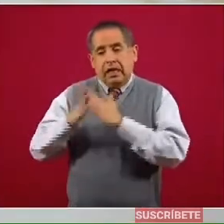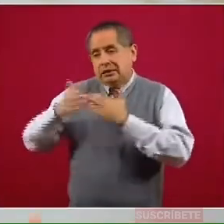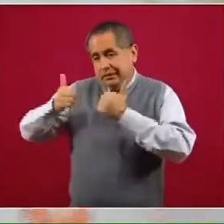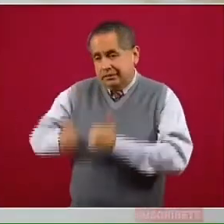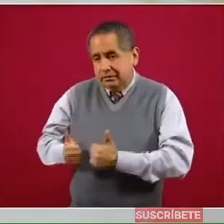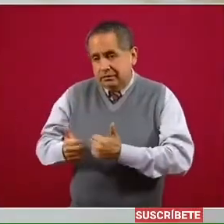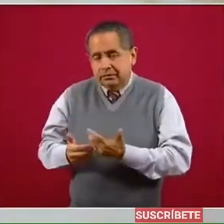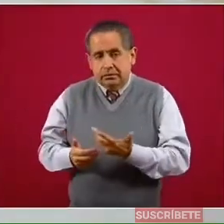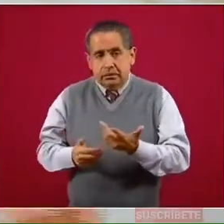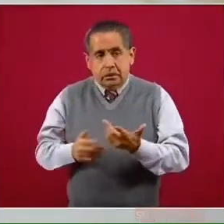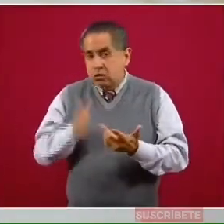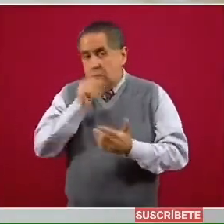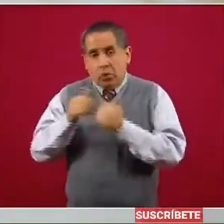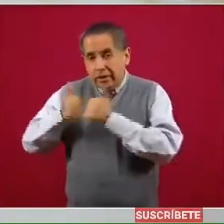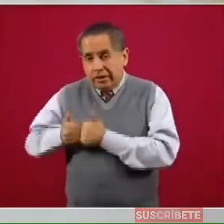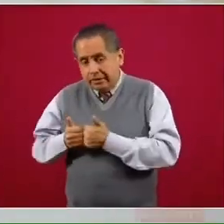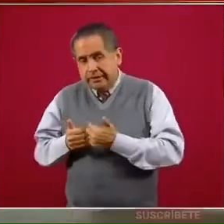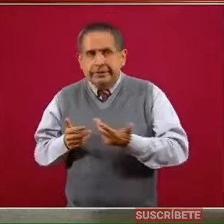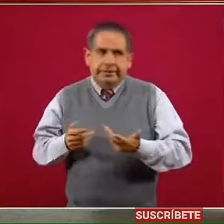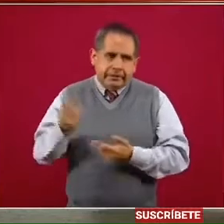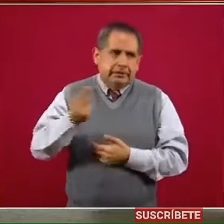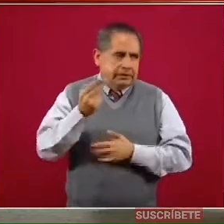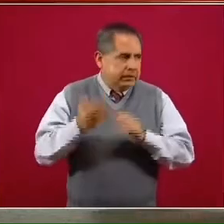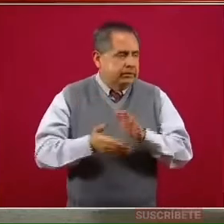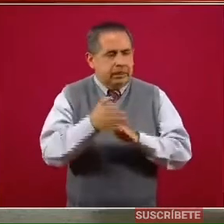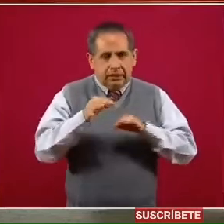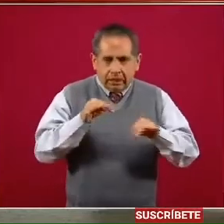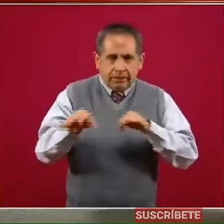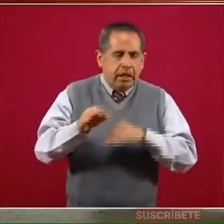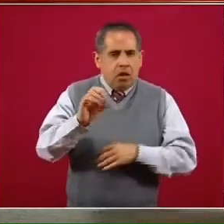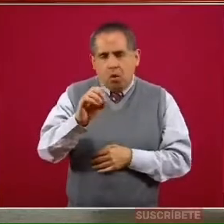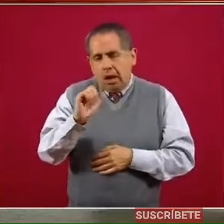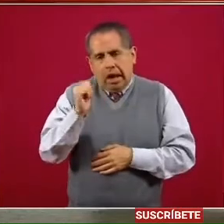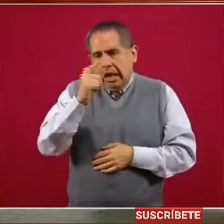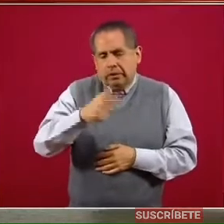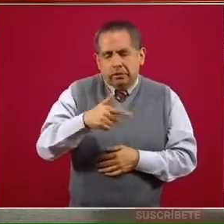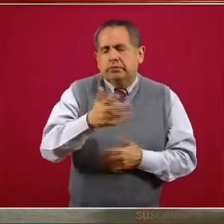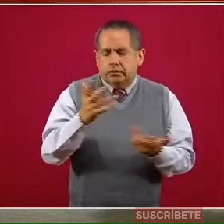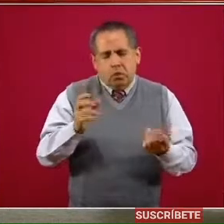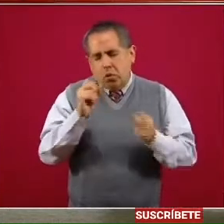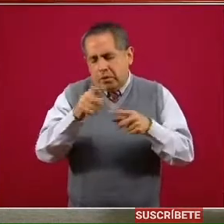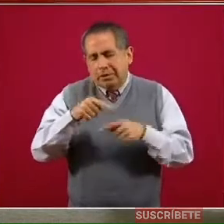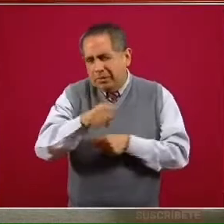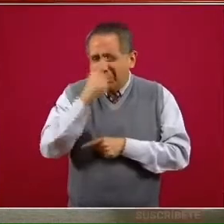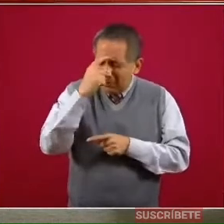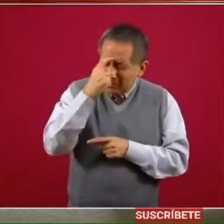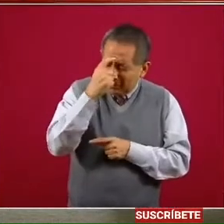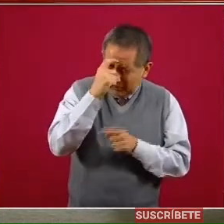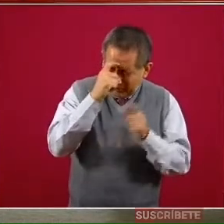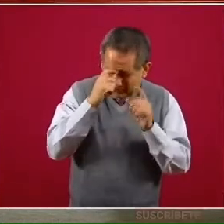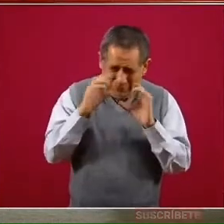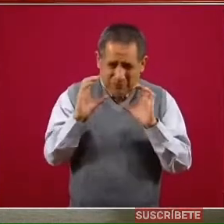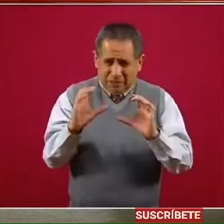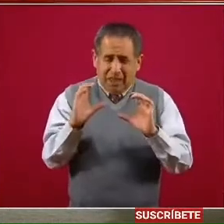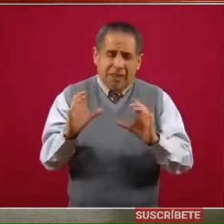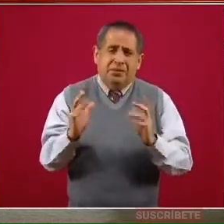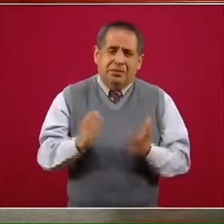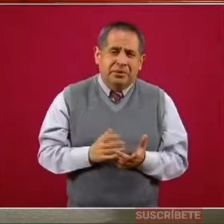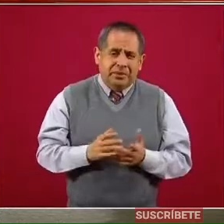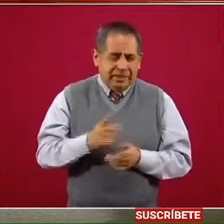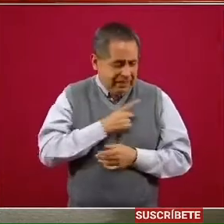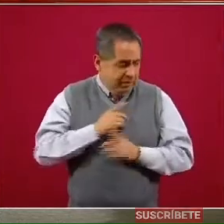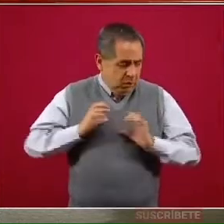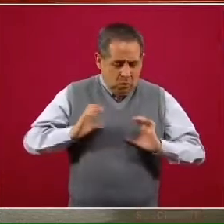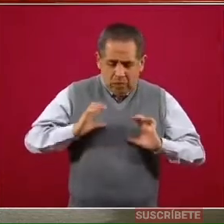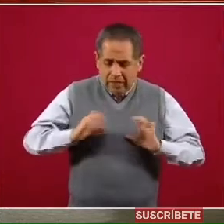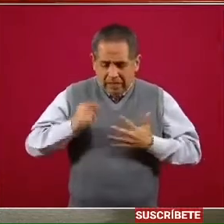se gana la vida diariamente, tiene que realizar alguna actividad, pues que lo haga, pero con conciencia de que debe